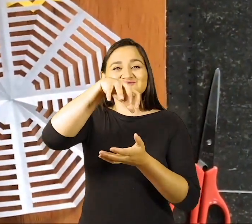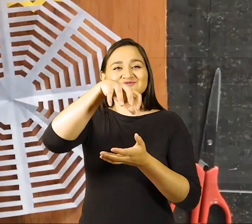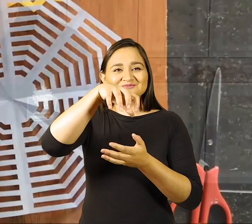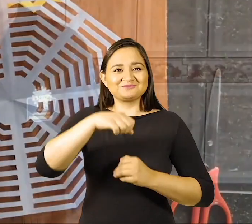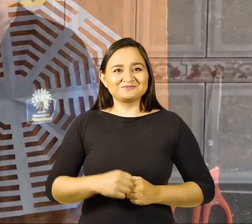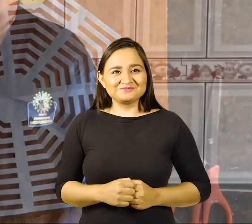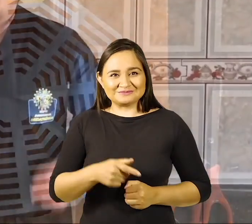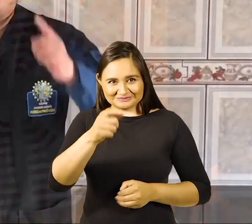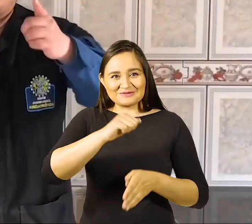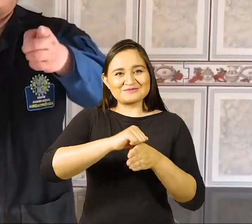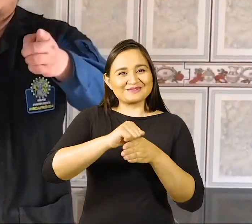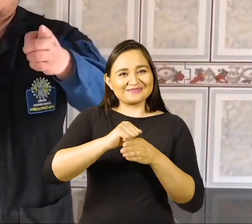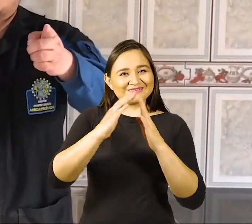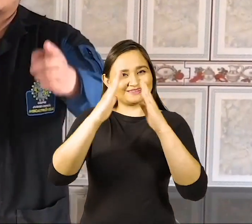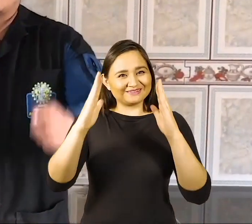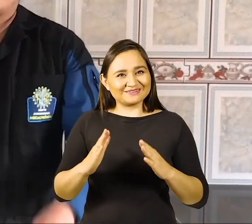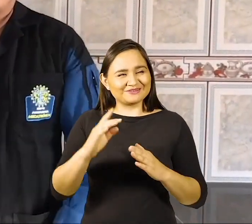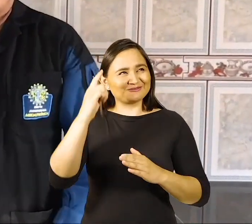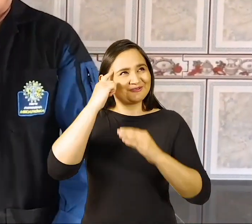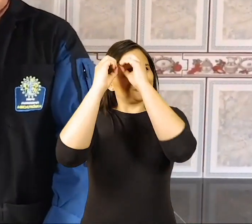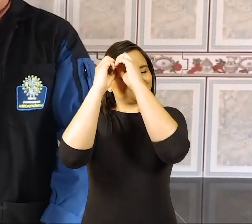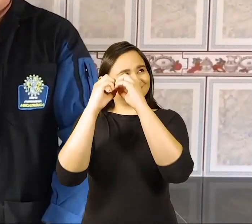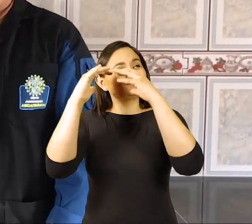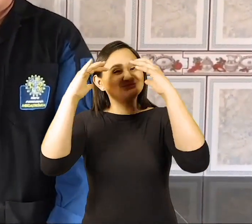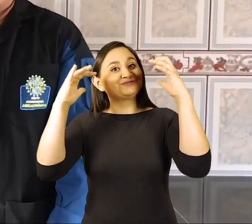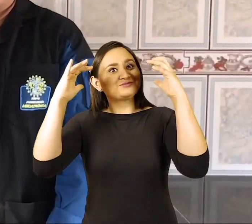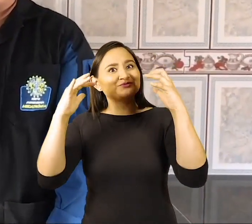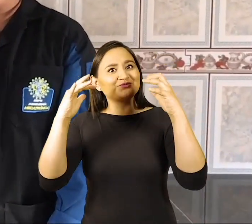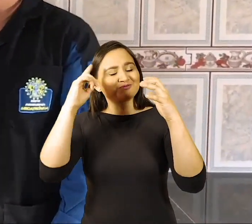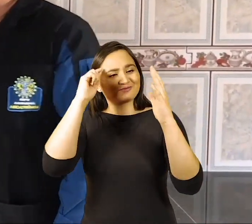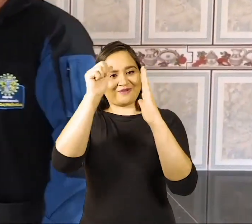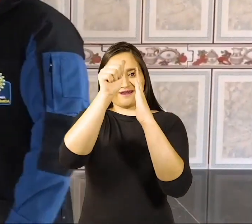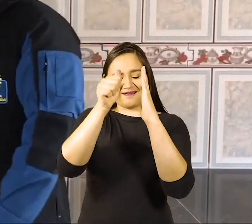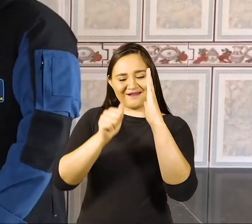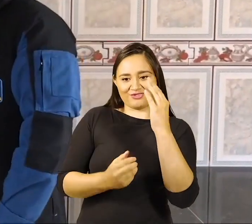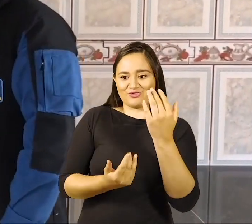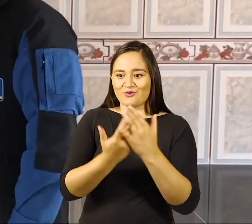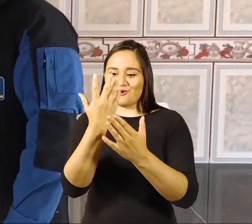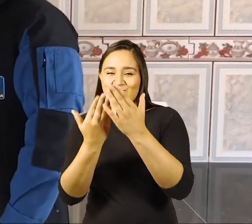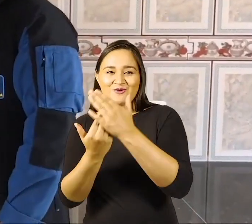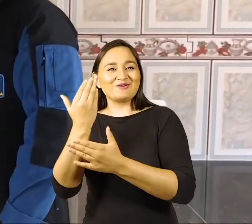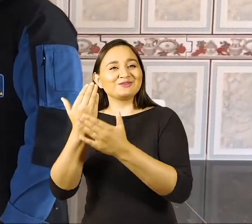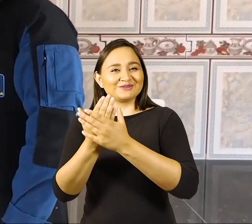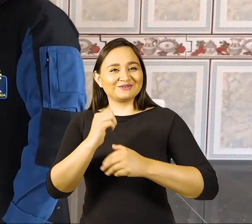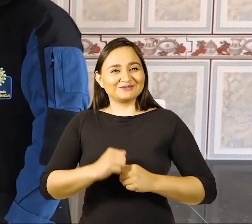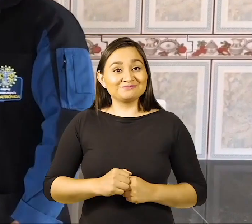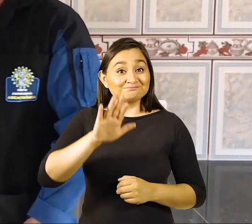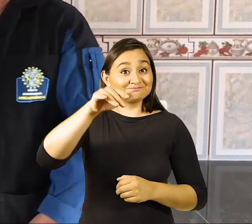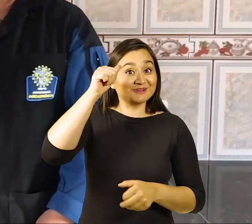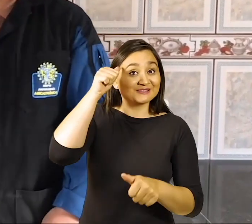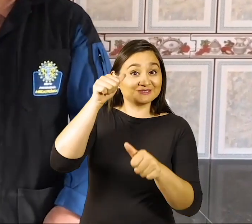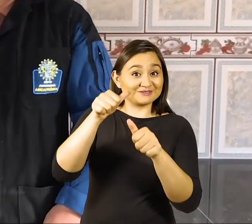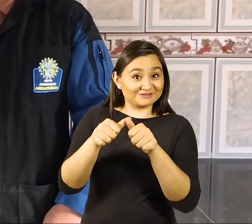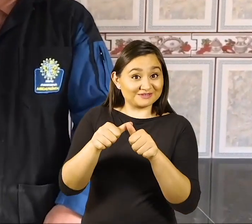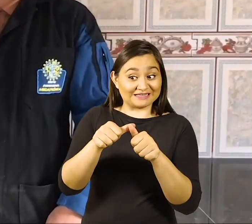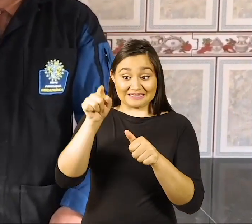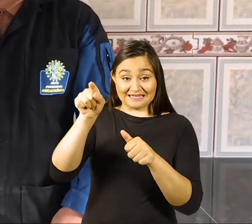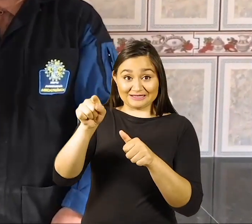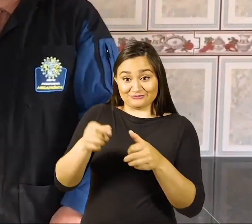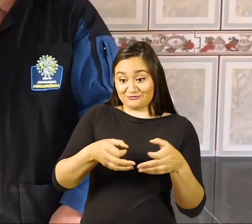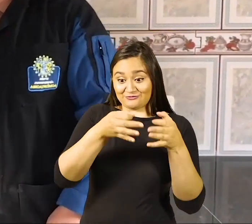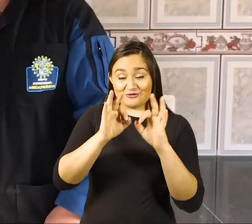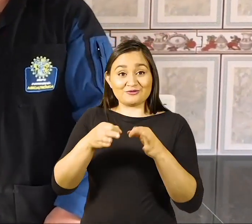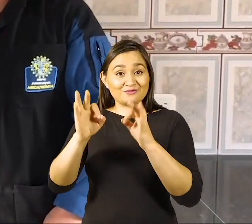telaraña. Inténtalo en casa. Haz volar tu imaginación y crea diferentes elementos decorativos.